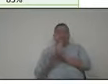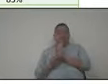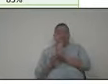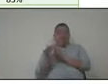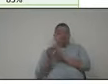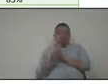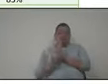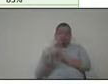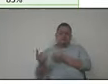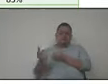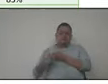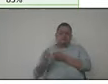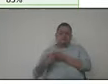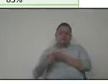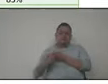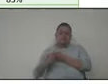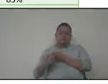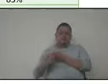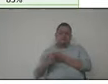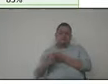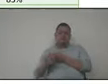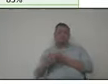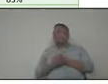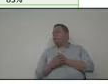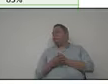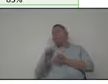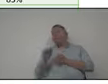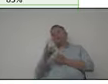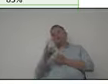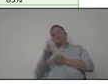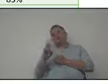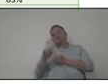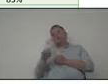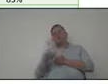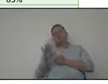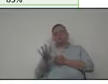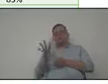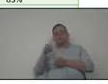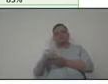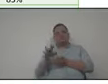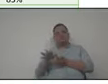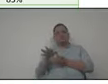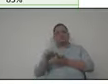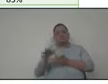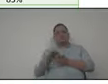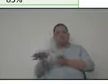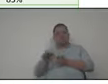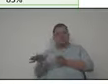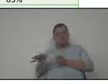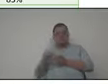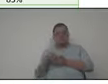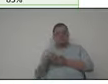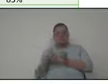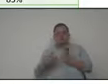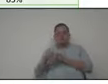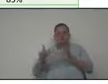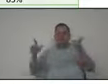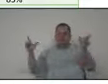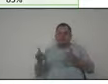de afiliados según el ADRES está distribuida por municipio, población